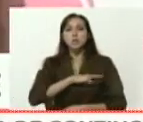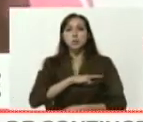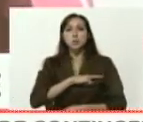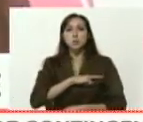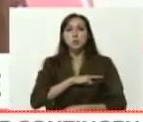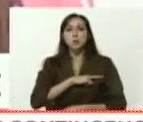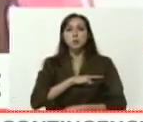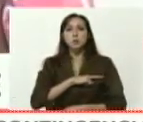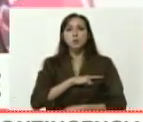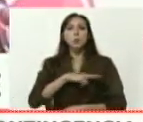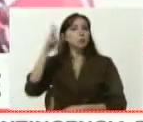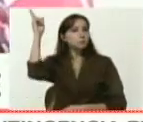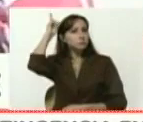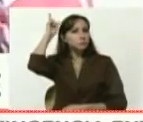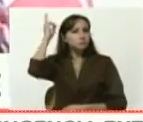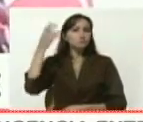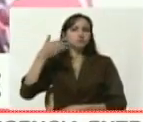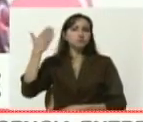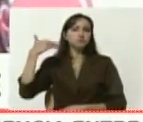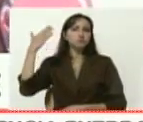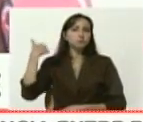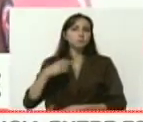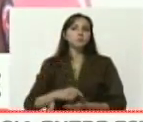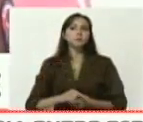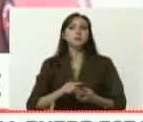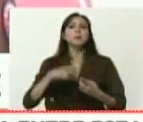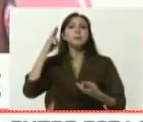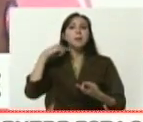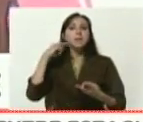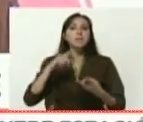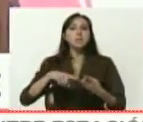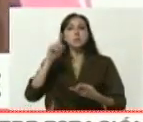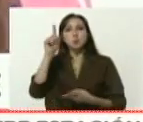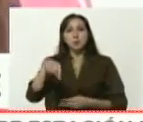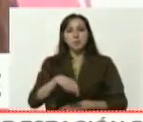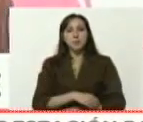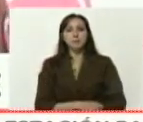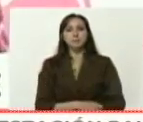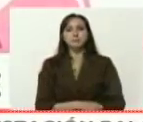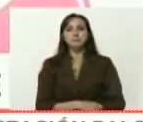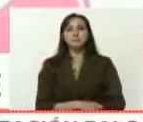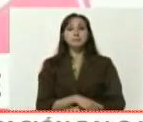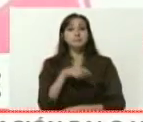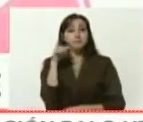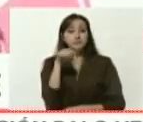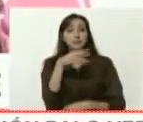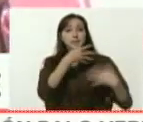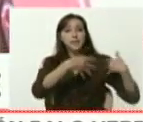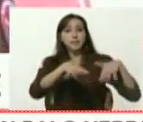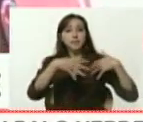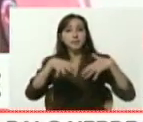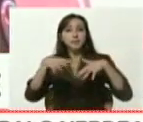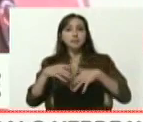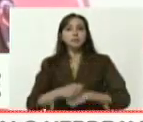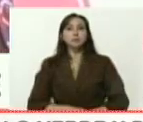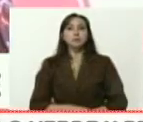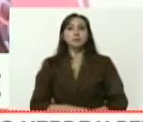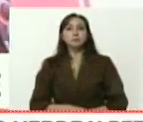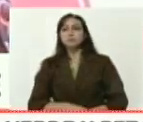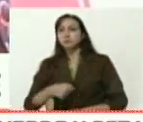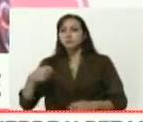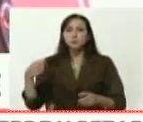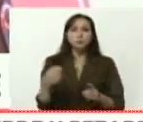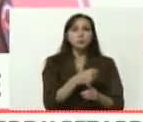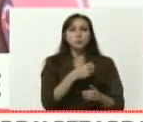aborígenes, afrodescendientes, mestizos y criollos. Ejército que se maceró a punta de lanzas, machetes y